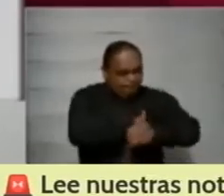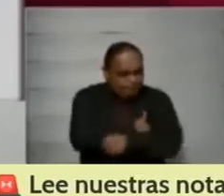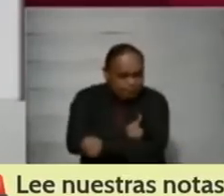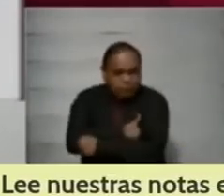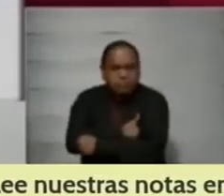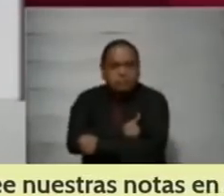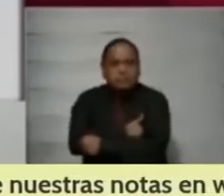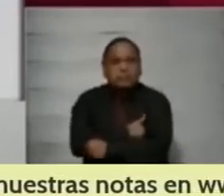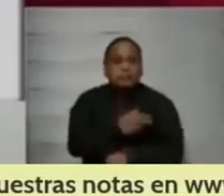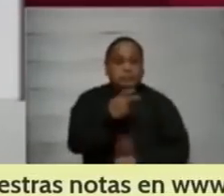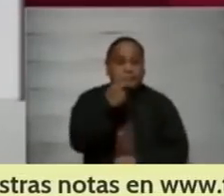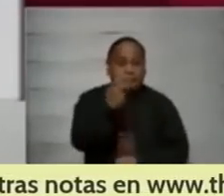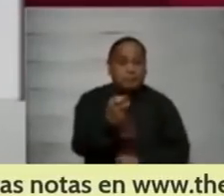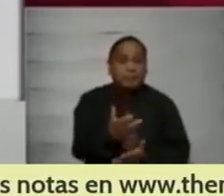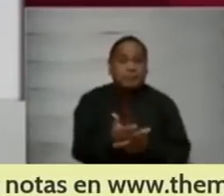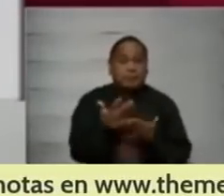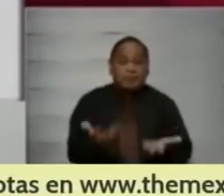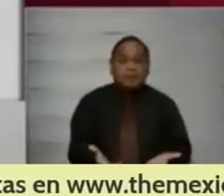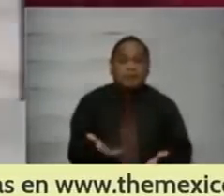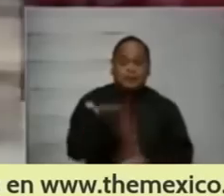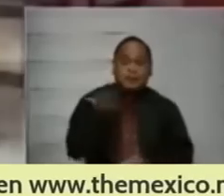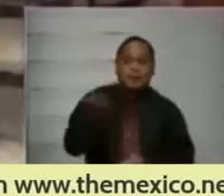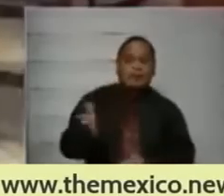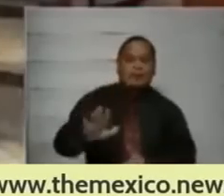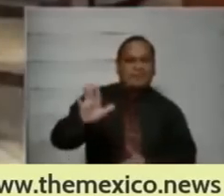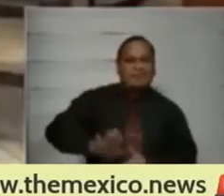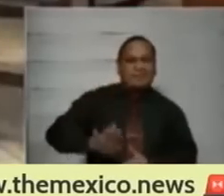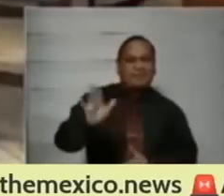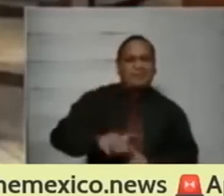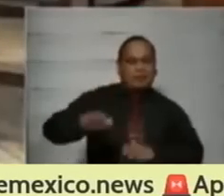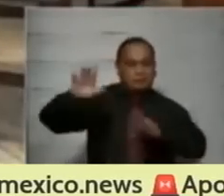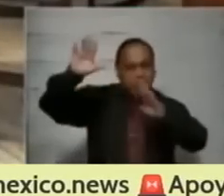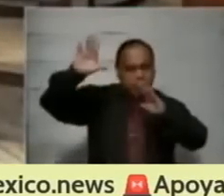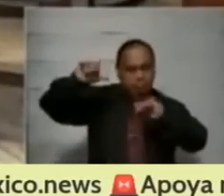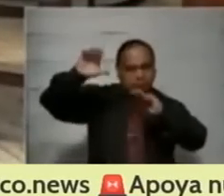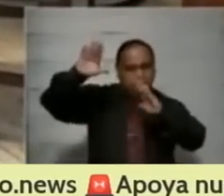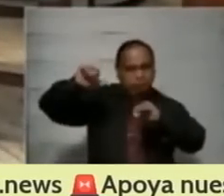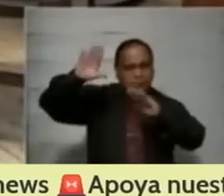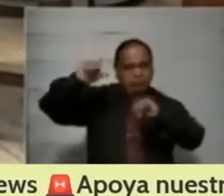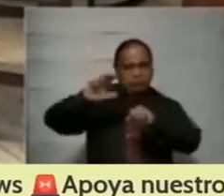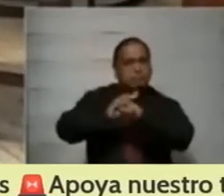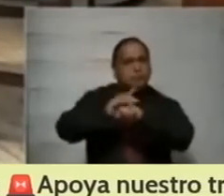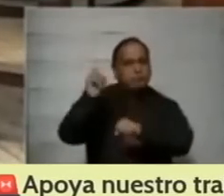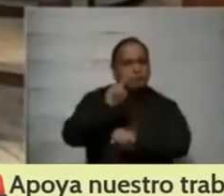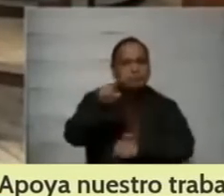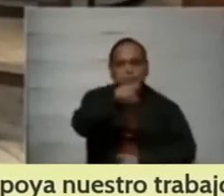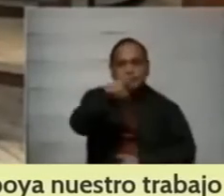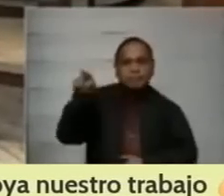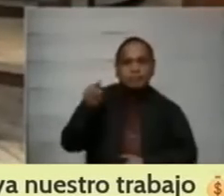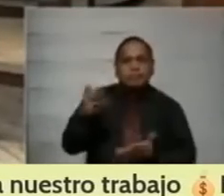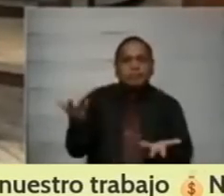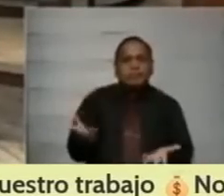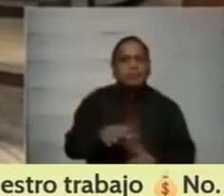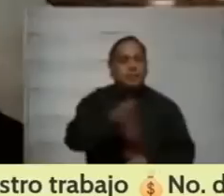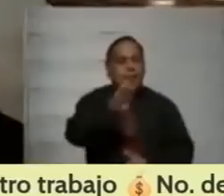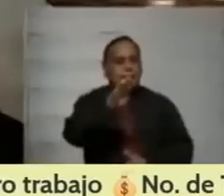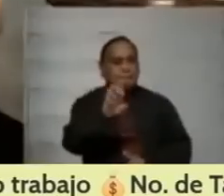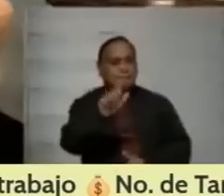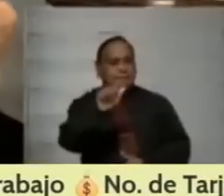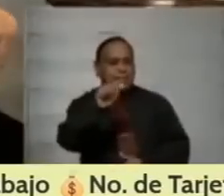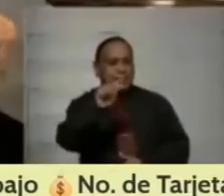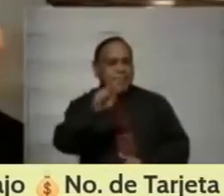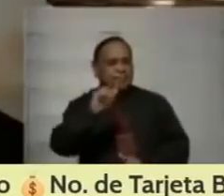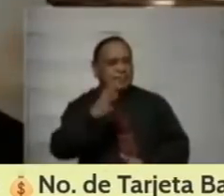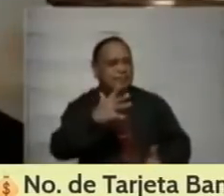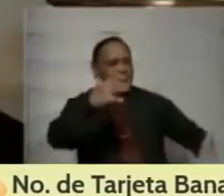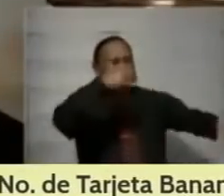sí creo que hay que tocarle las golondrinas, ¿no? Ya sabe que ya no le queda de otra, ya le está dando abrazo a Beatriz, pero entonces como